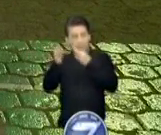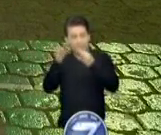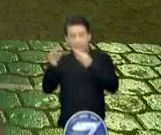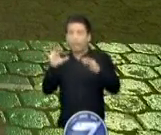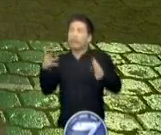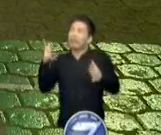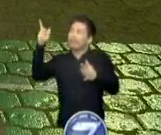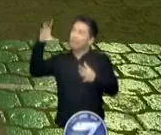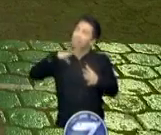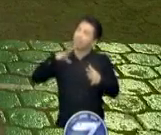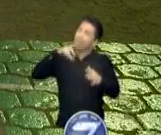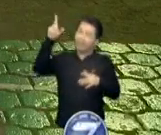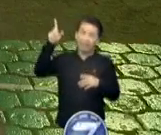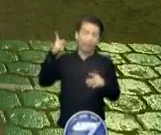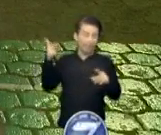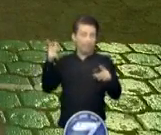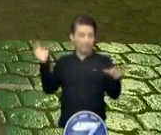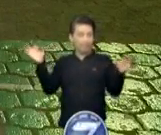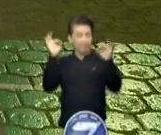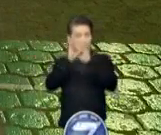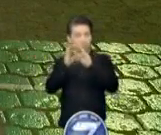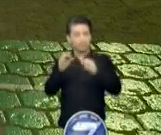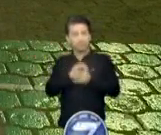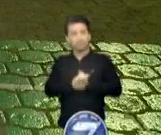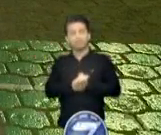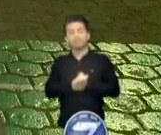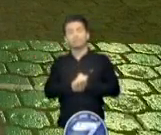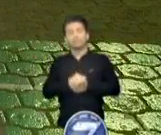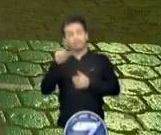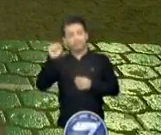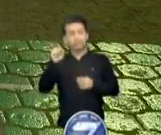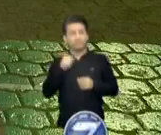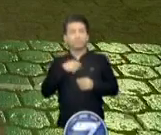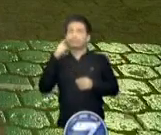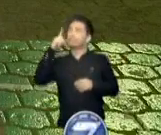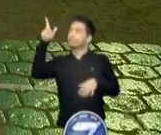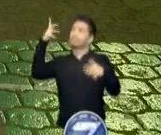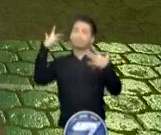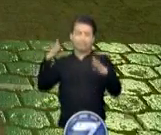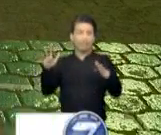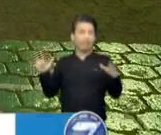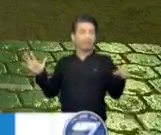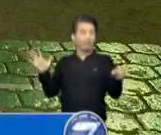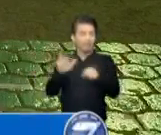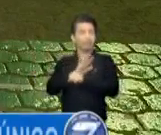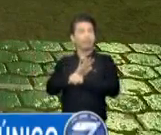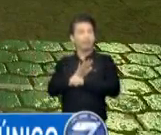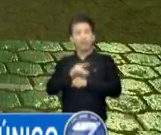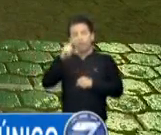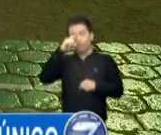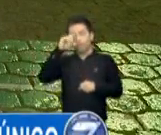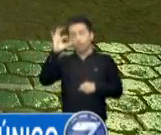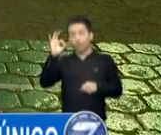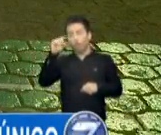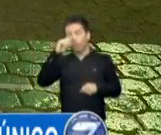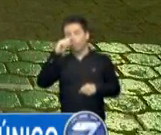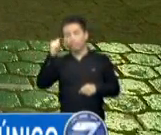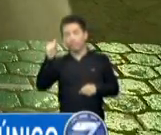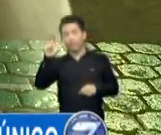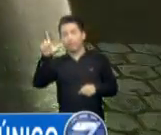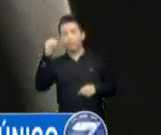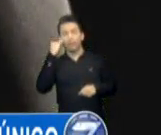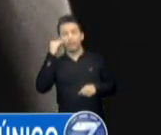esta noche bienvenidos nuevamente ingeniero muchas gracias estamos viendo ya la totalidad lo que se llama la totalidad la luna completamente